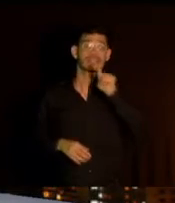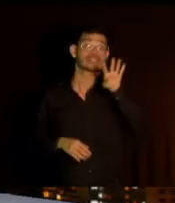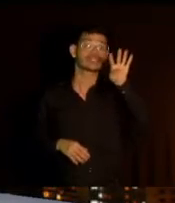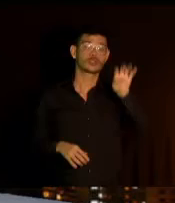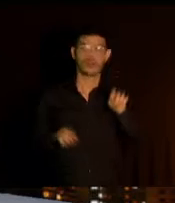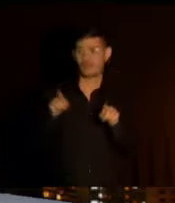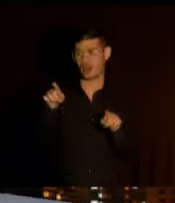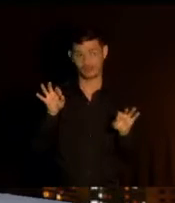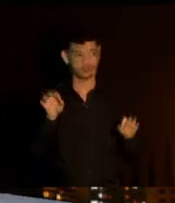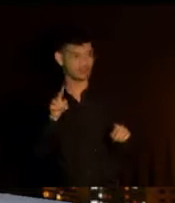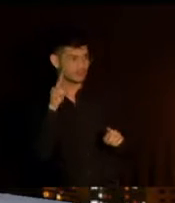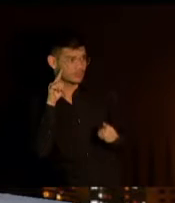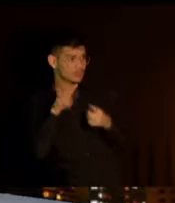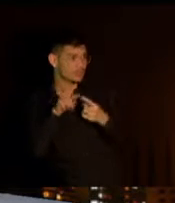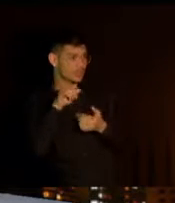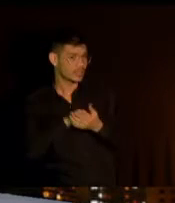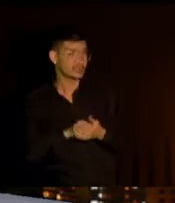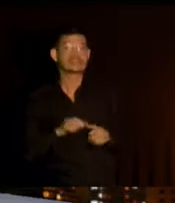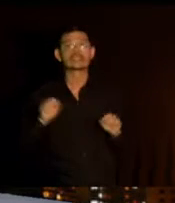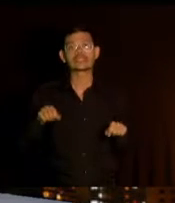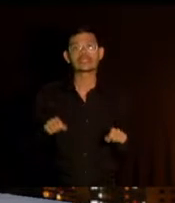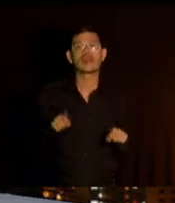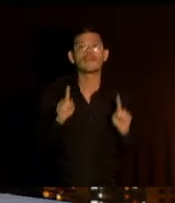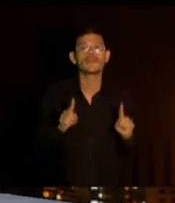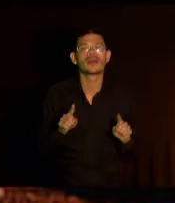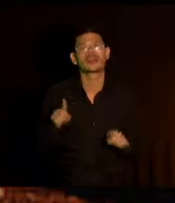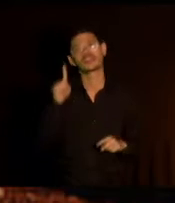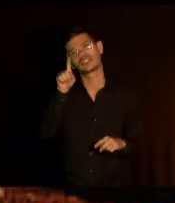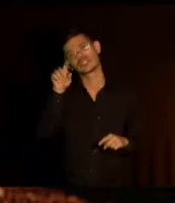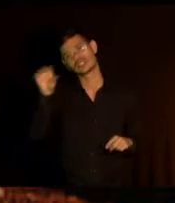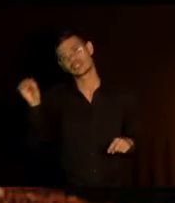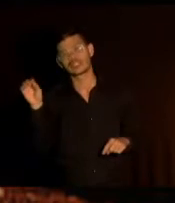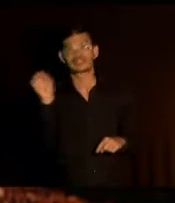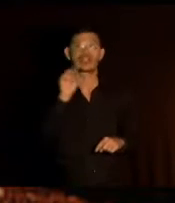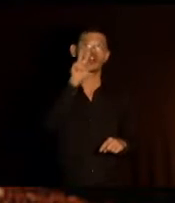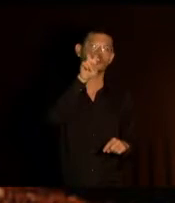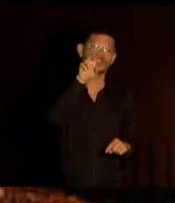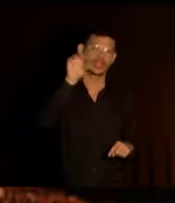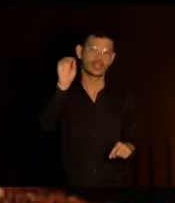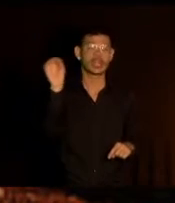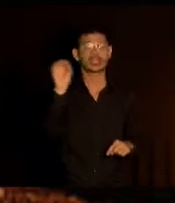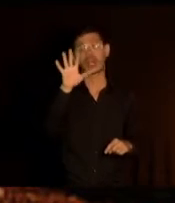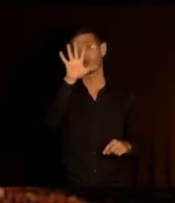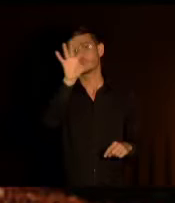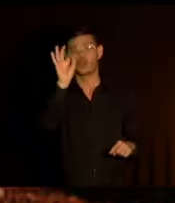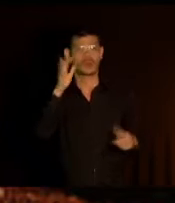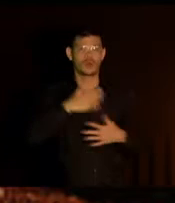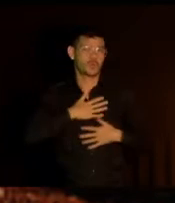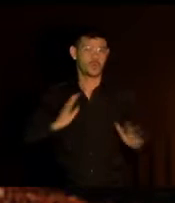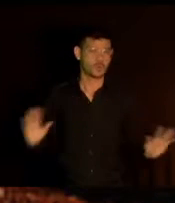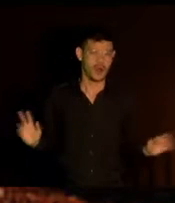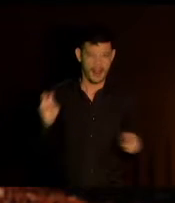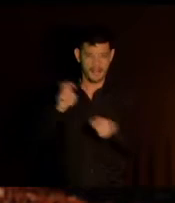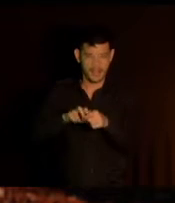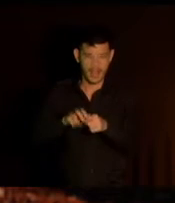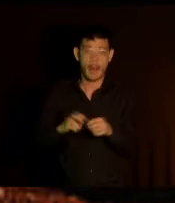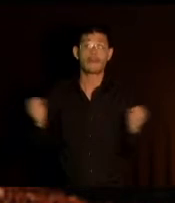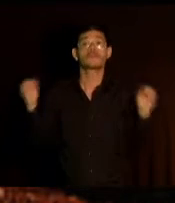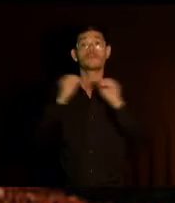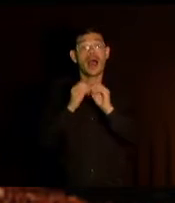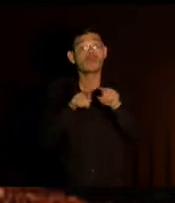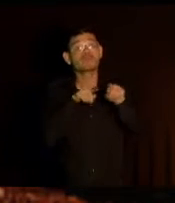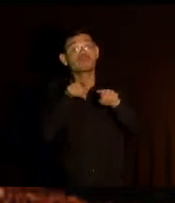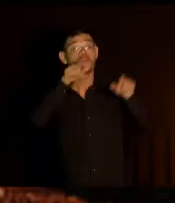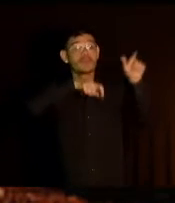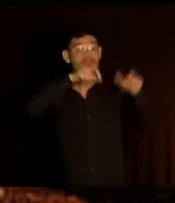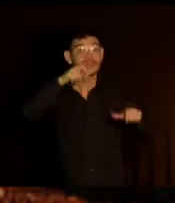deportes. Es que tendríamos 70, 60, 50, las que quieran, federaciones, y tendríamos atletas, personas con discapacidad